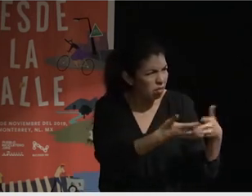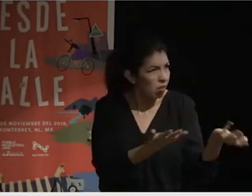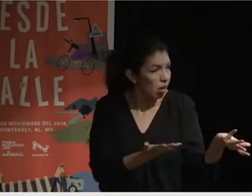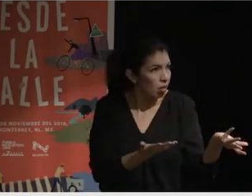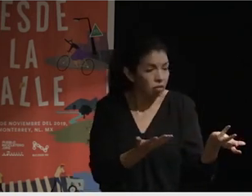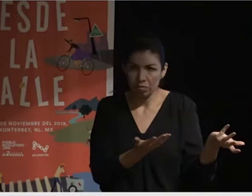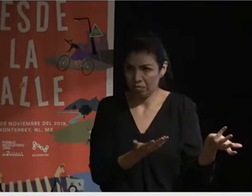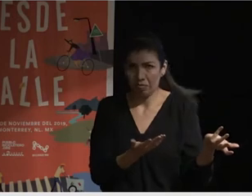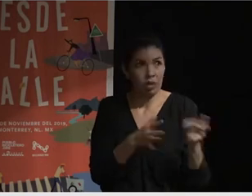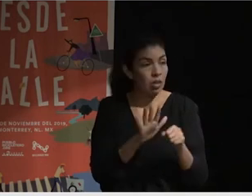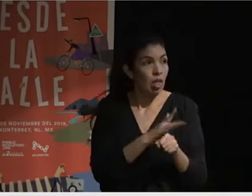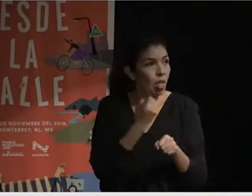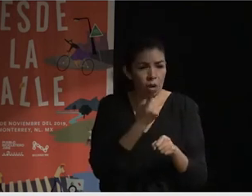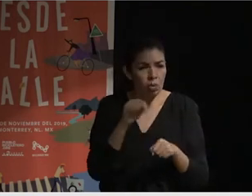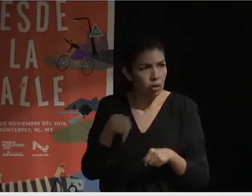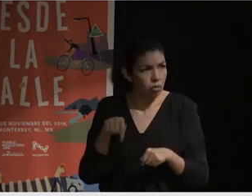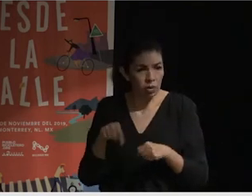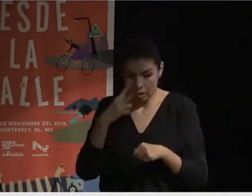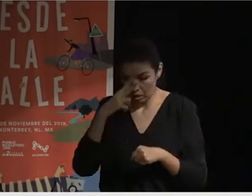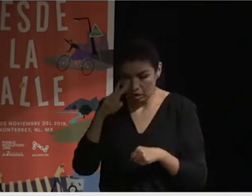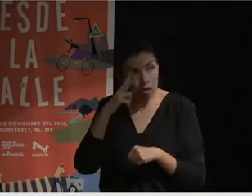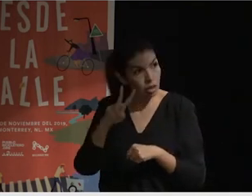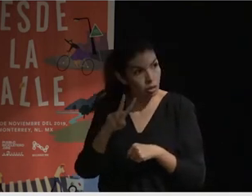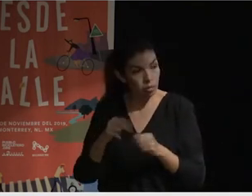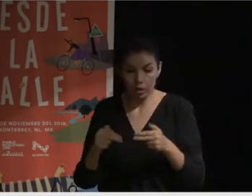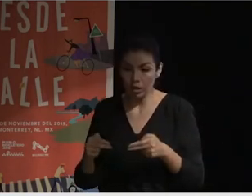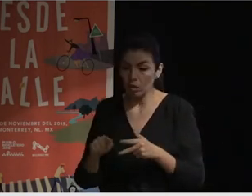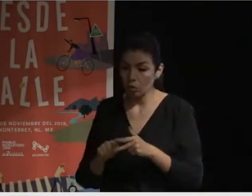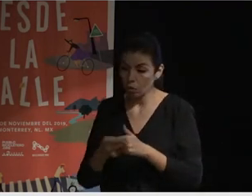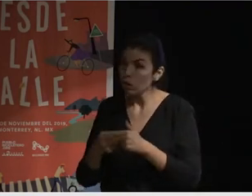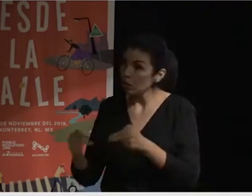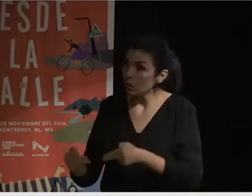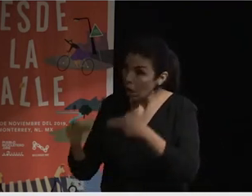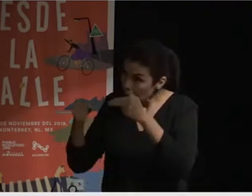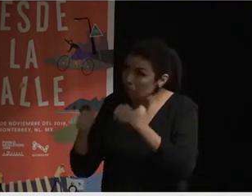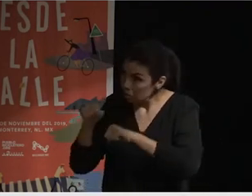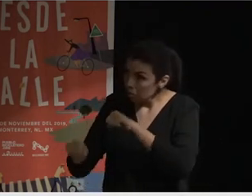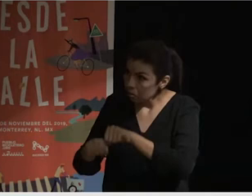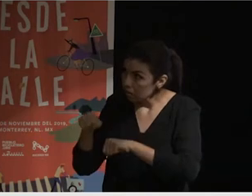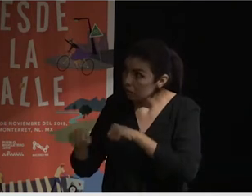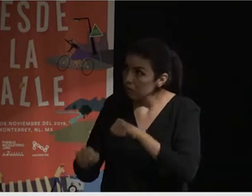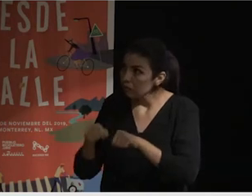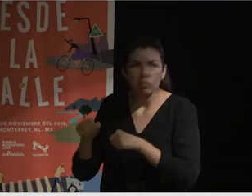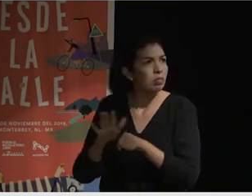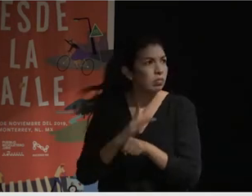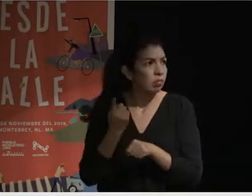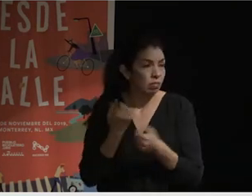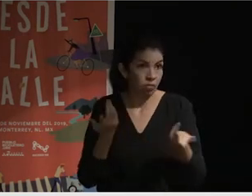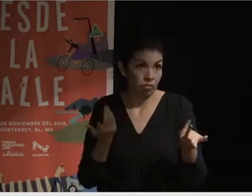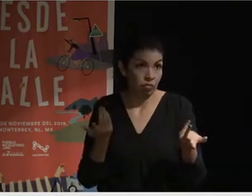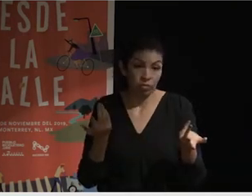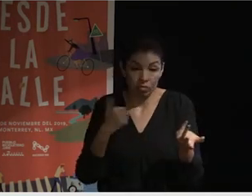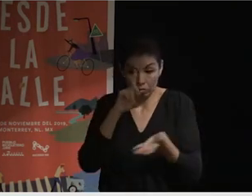Ciudad de México son cooperativa, como pensar en la economía popular y en meter el dinero en los tallercitos y que haya